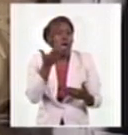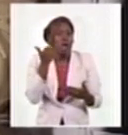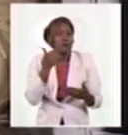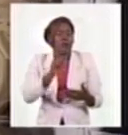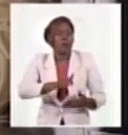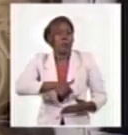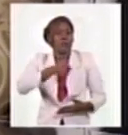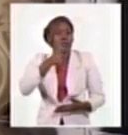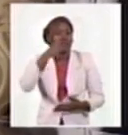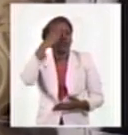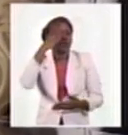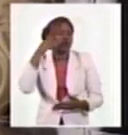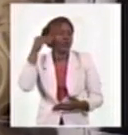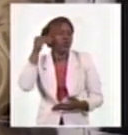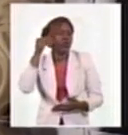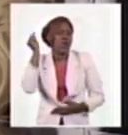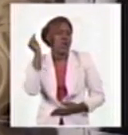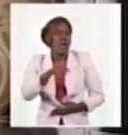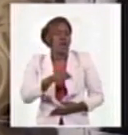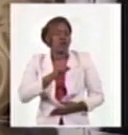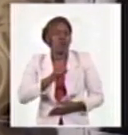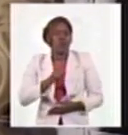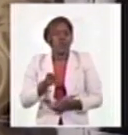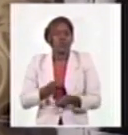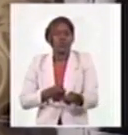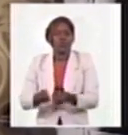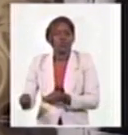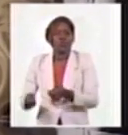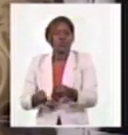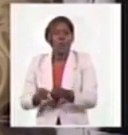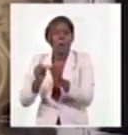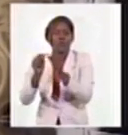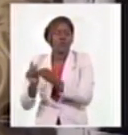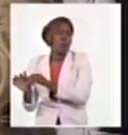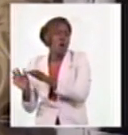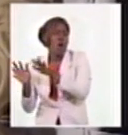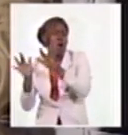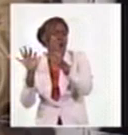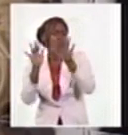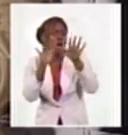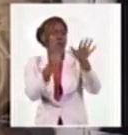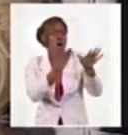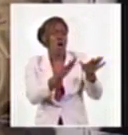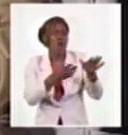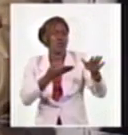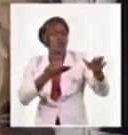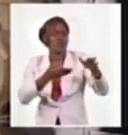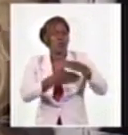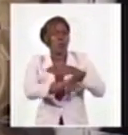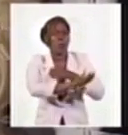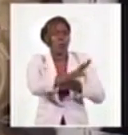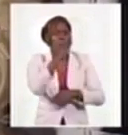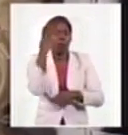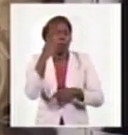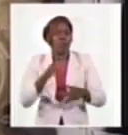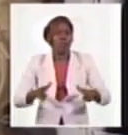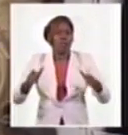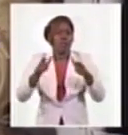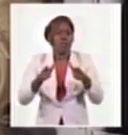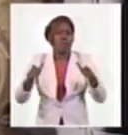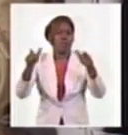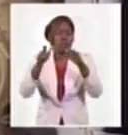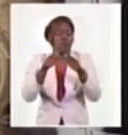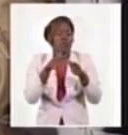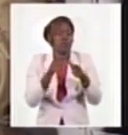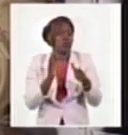esto demostró, al dejar claro que los afanes de democracia de los Estados Unidos y de participación y de respeto